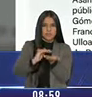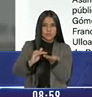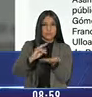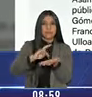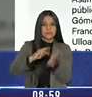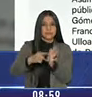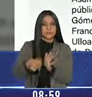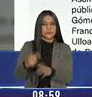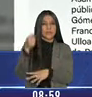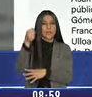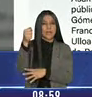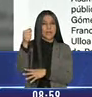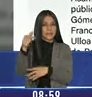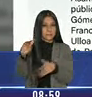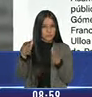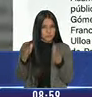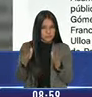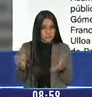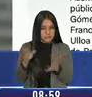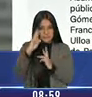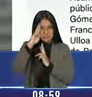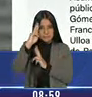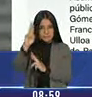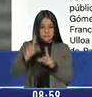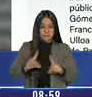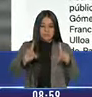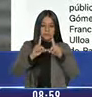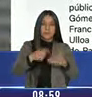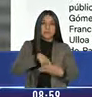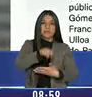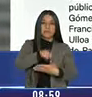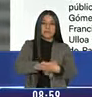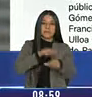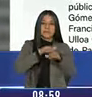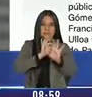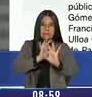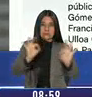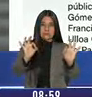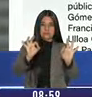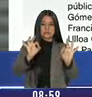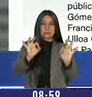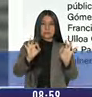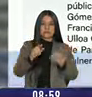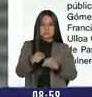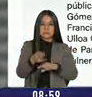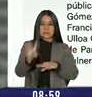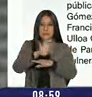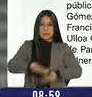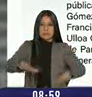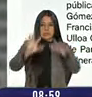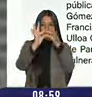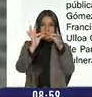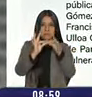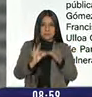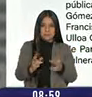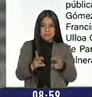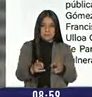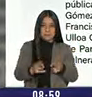vulneración de sus derechos. Este documento no cuenta con firme respaldo y fue redactado por la sala de prensa de dicha institución.